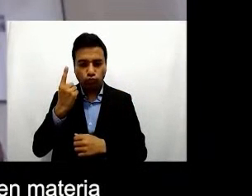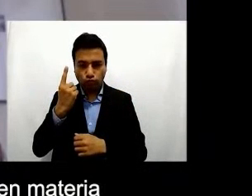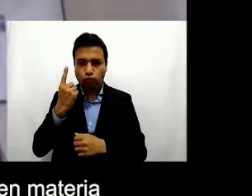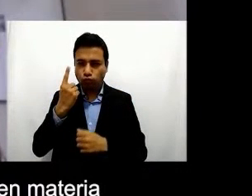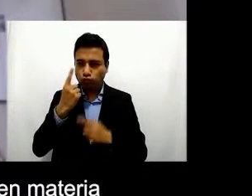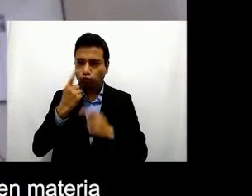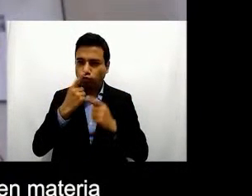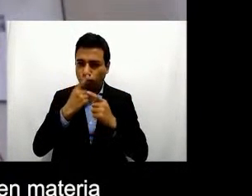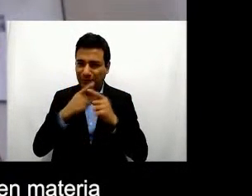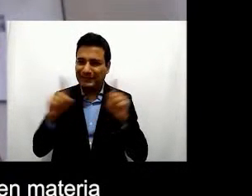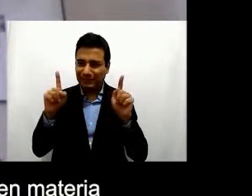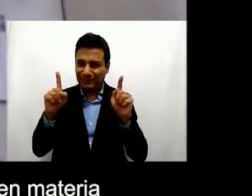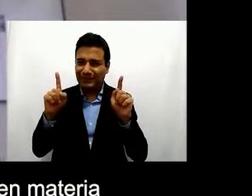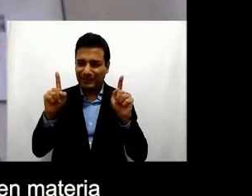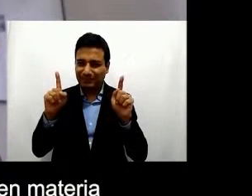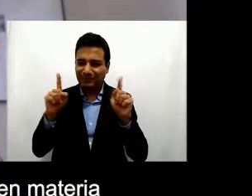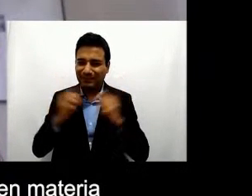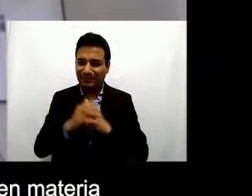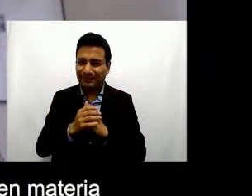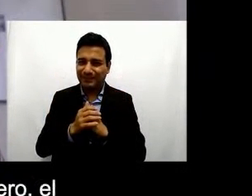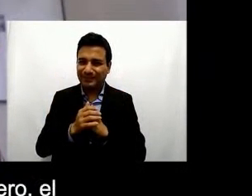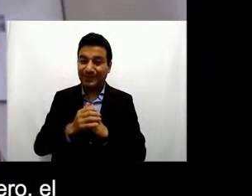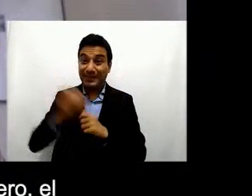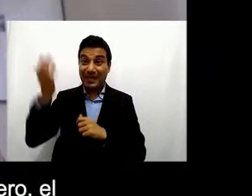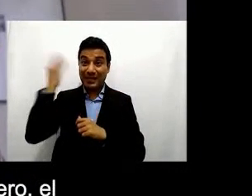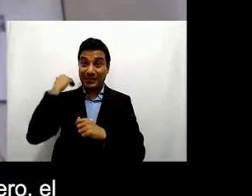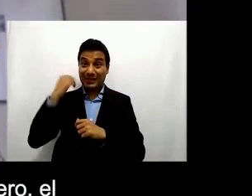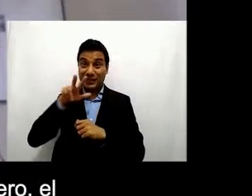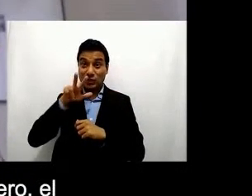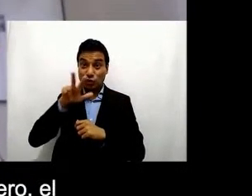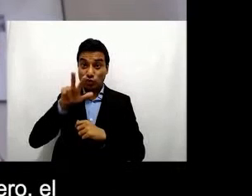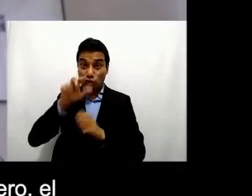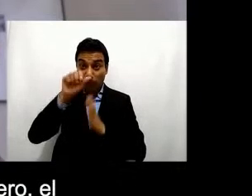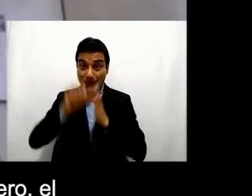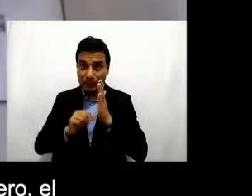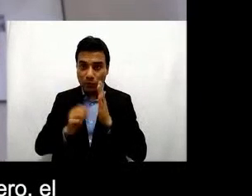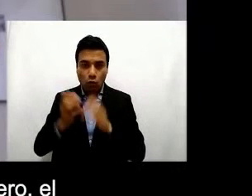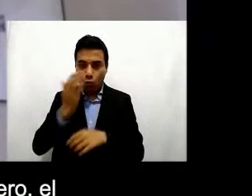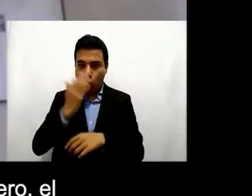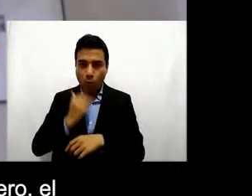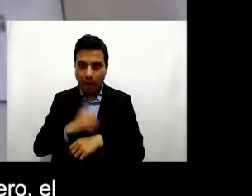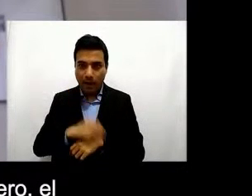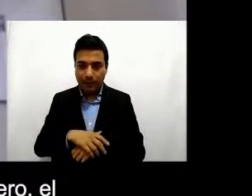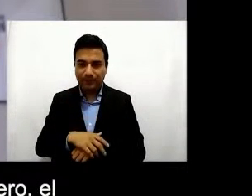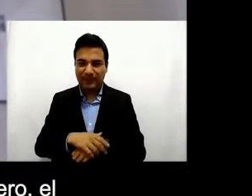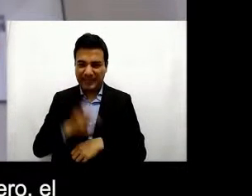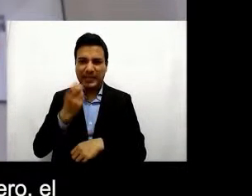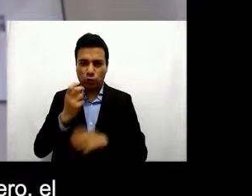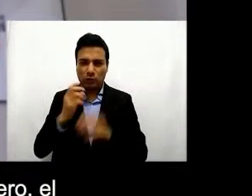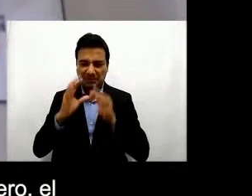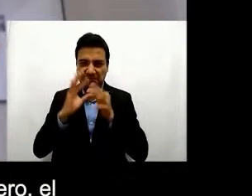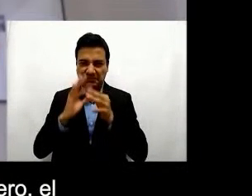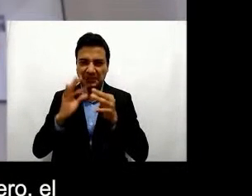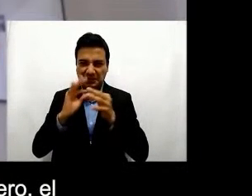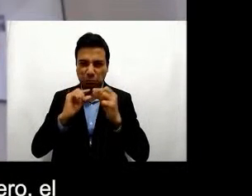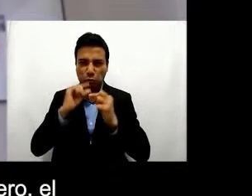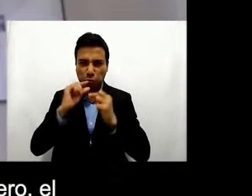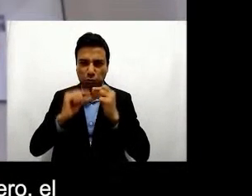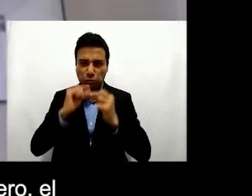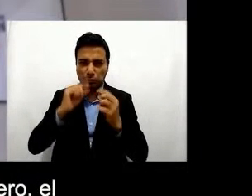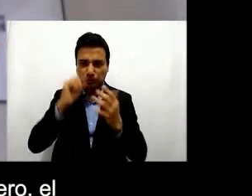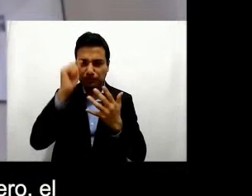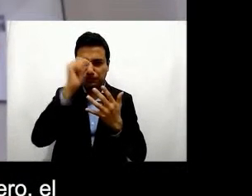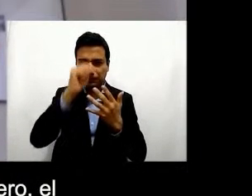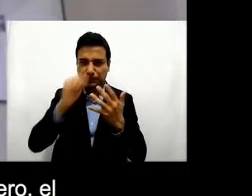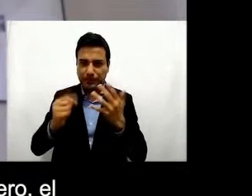política pública que no existía hace 18 meses. Entonces, cada eso lo iré mencionando poco a poco, pero el contenido de